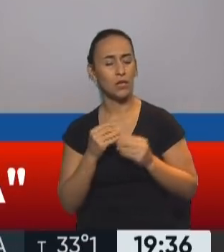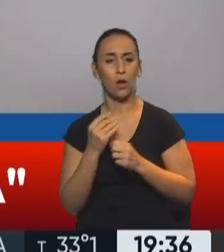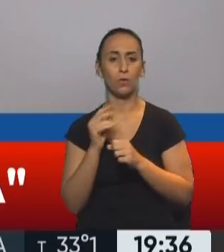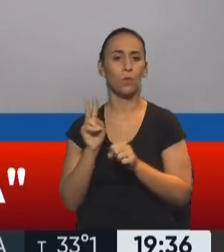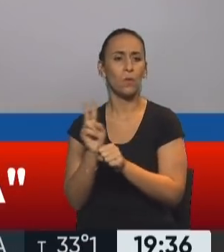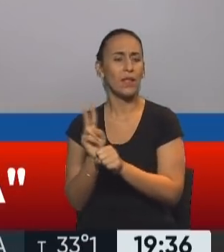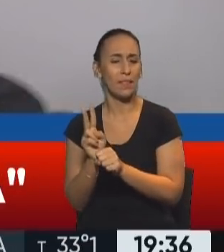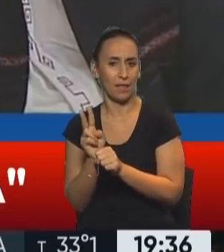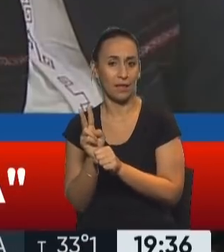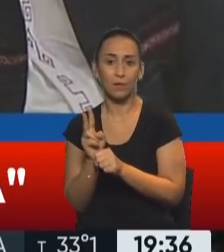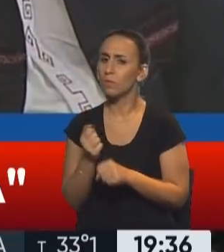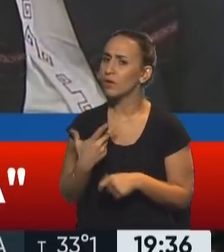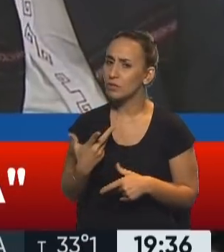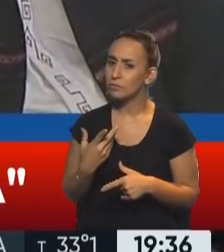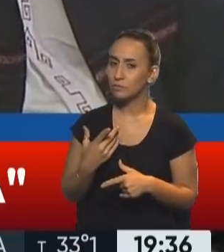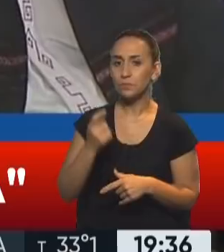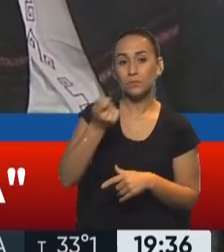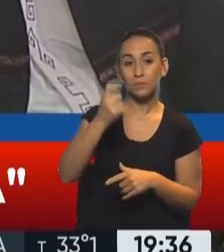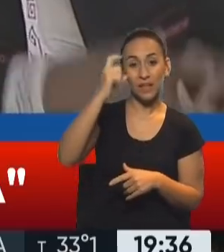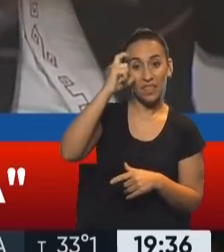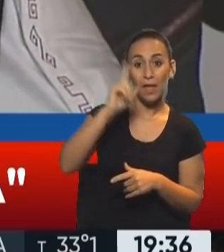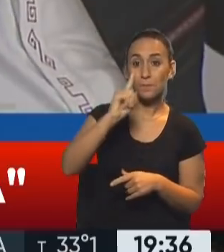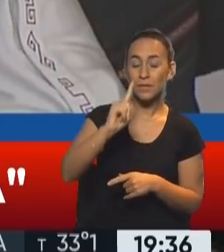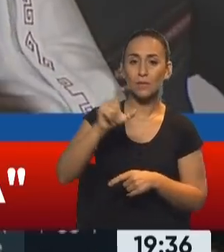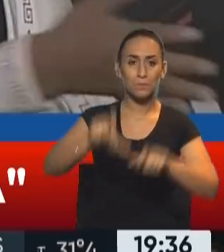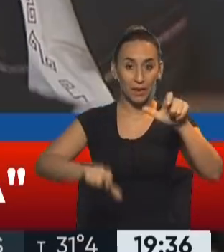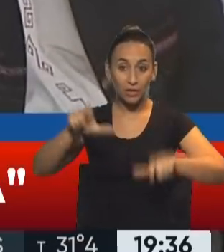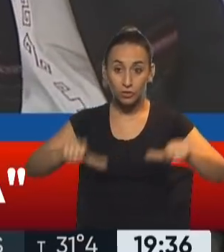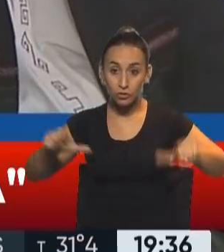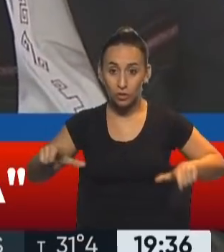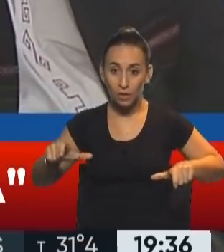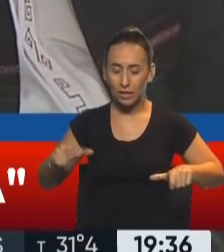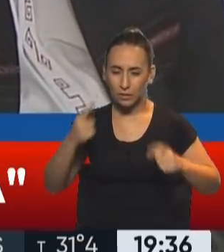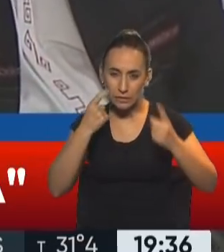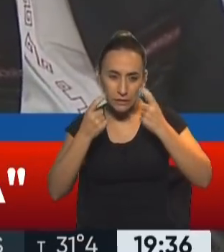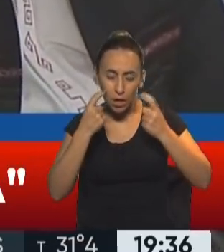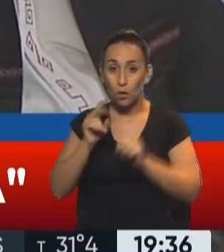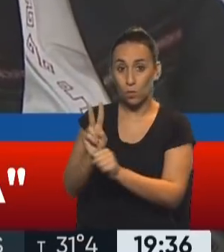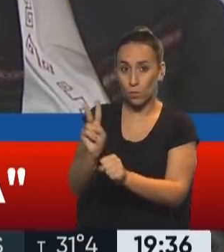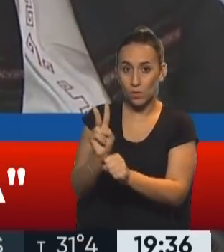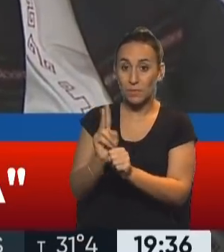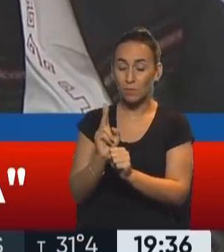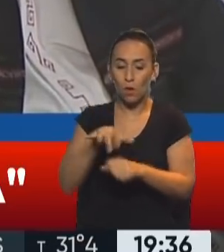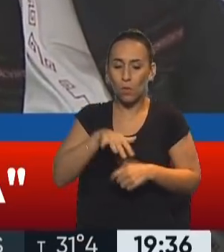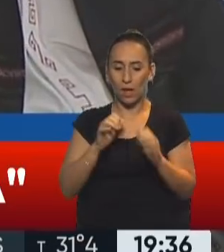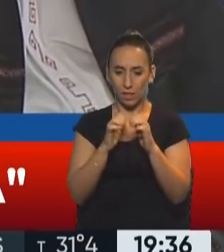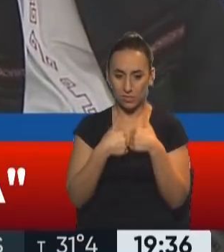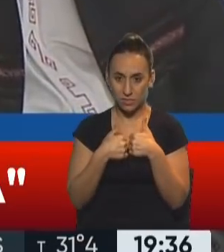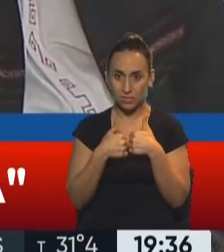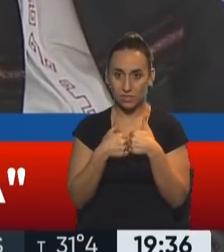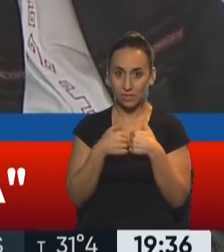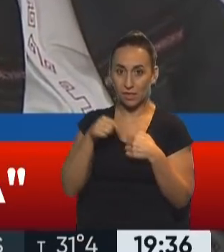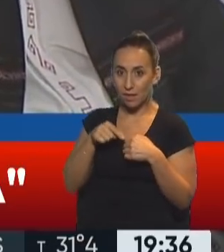10.000. ¿Cuántos? Más de 10.000 compañeros custodiaron su salida del lugar donde estaba refugiado hasta que